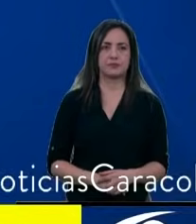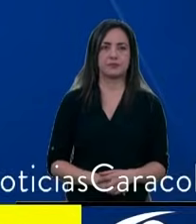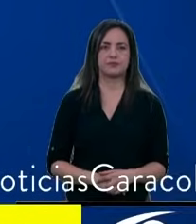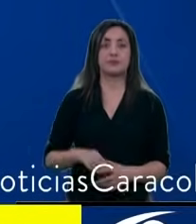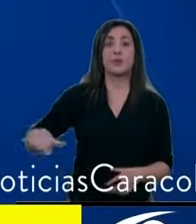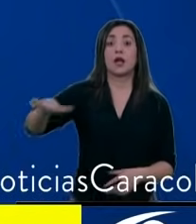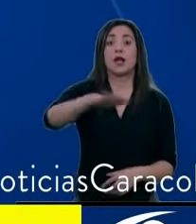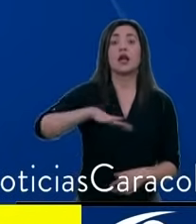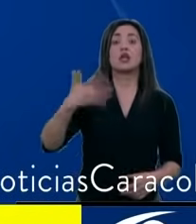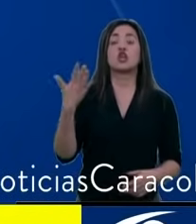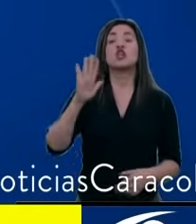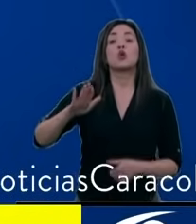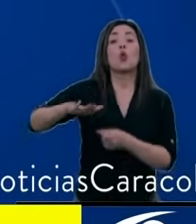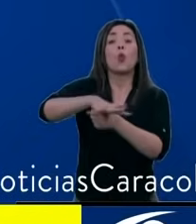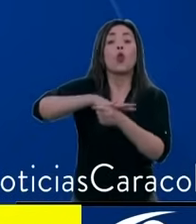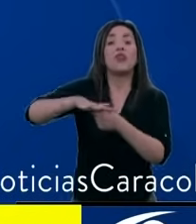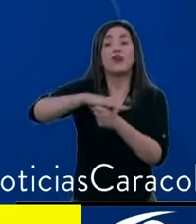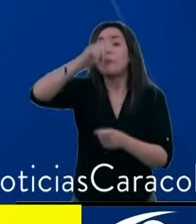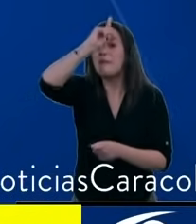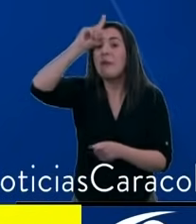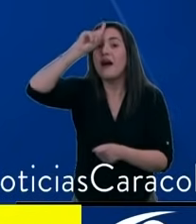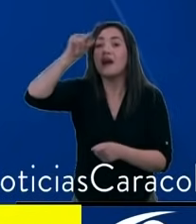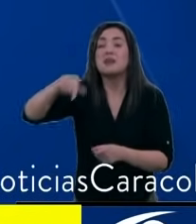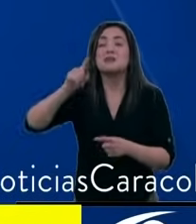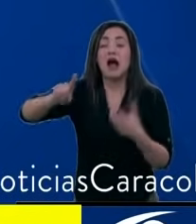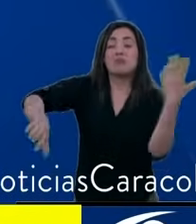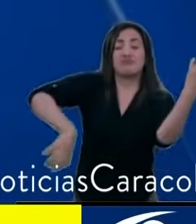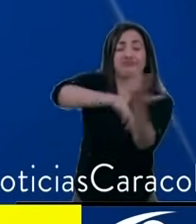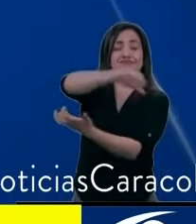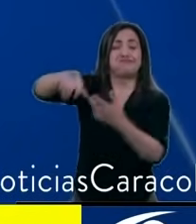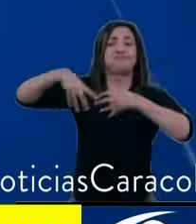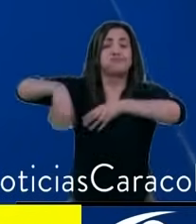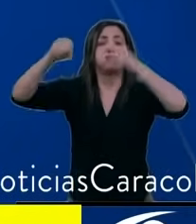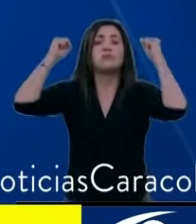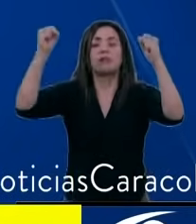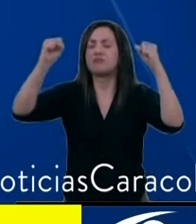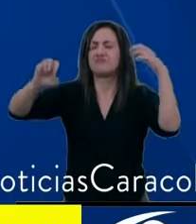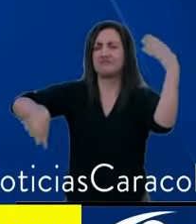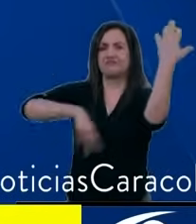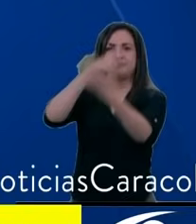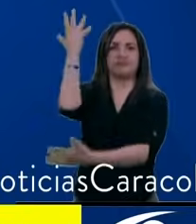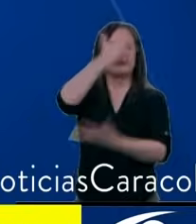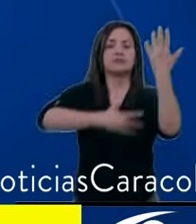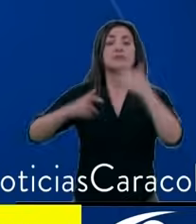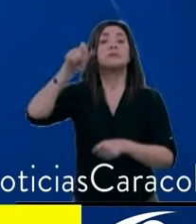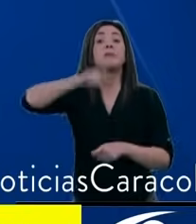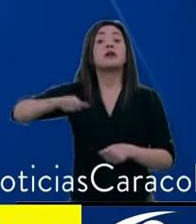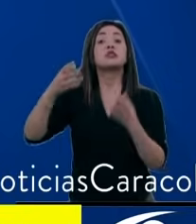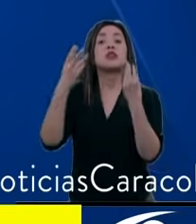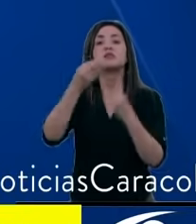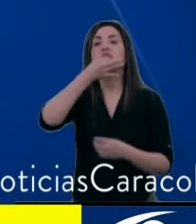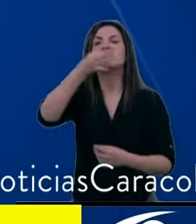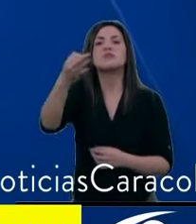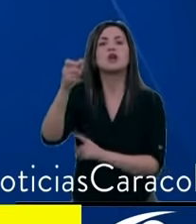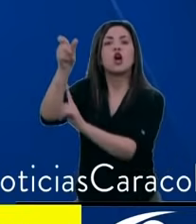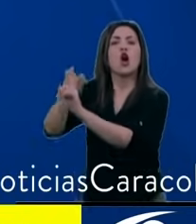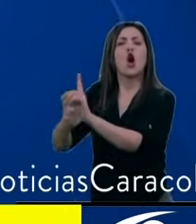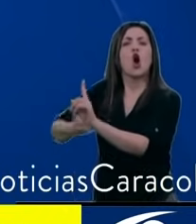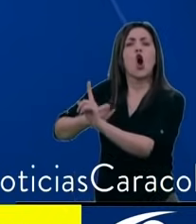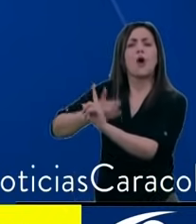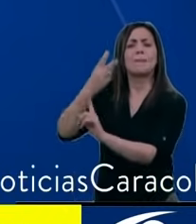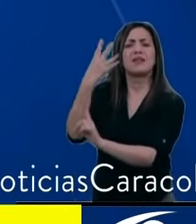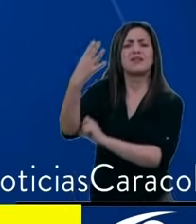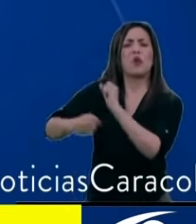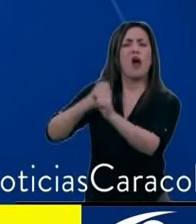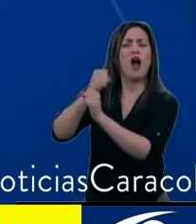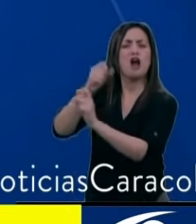En Madrid, Cundinamarca, la violencia en medio de las protestas volvió todo confusión. En la noche, varias personas denunciaron la muerte de un joven de 24